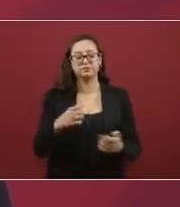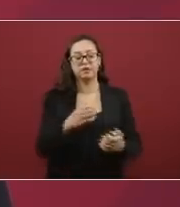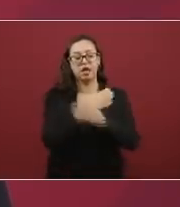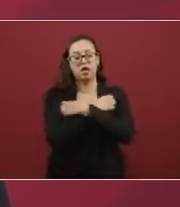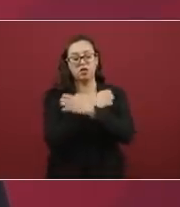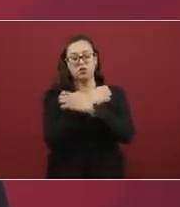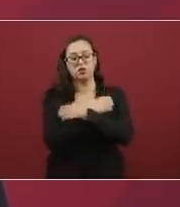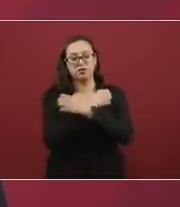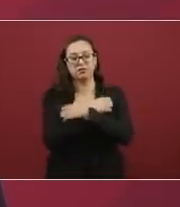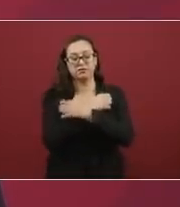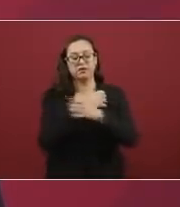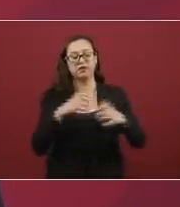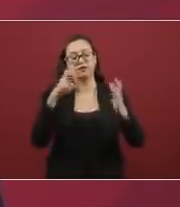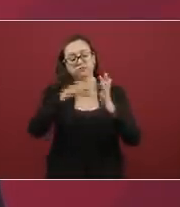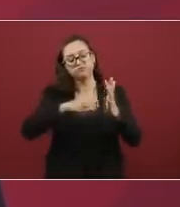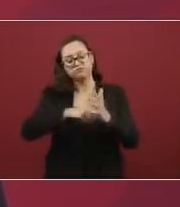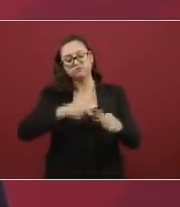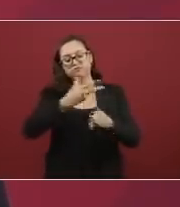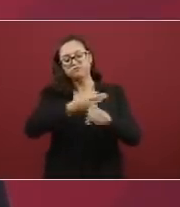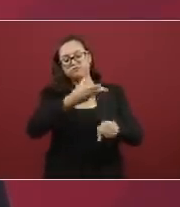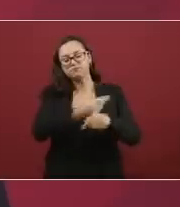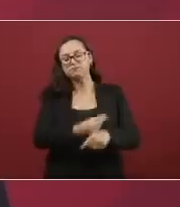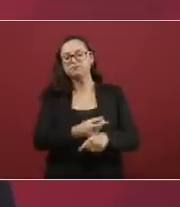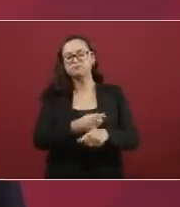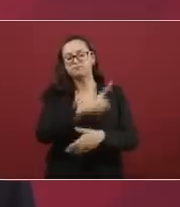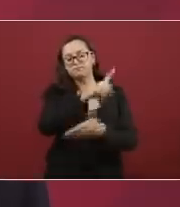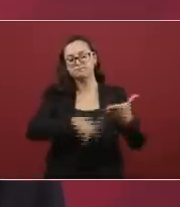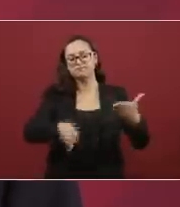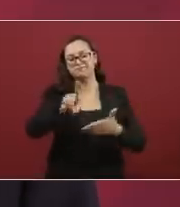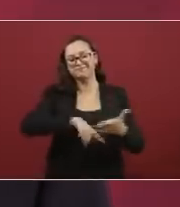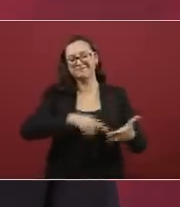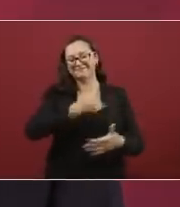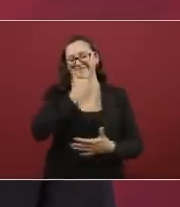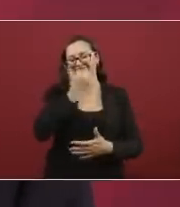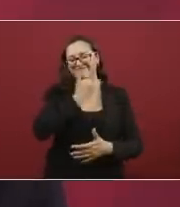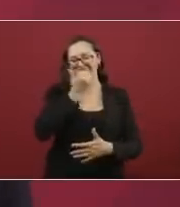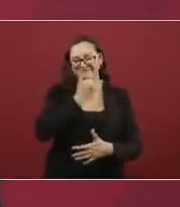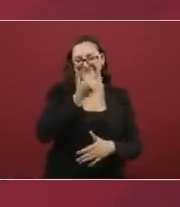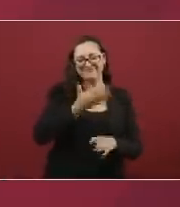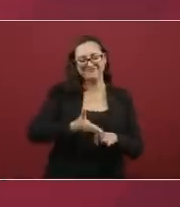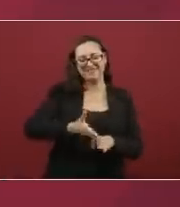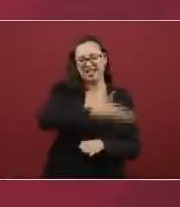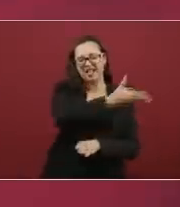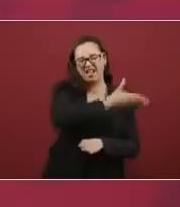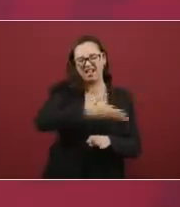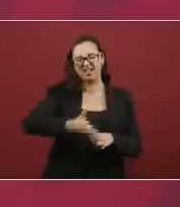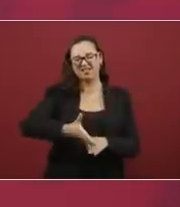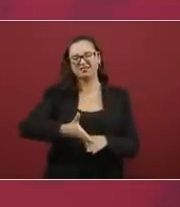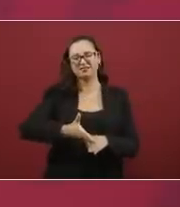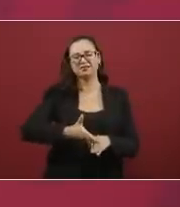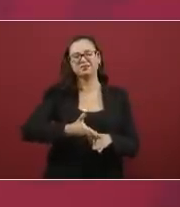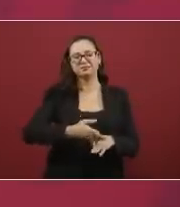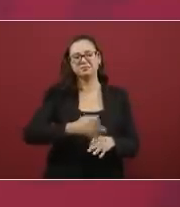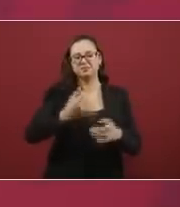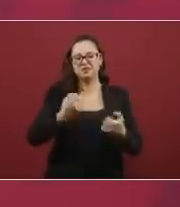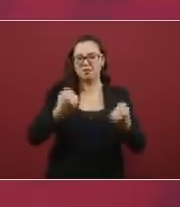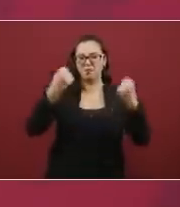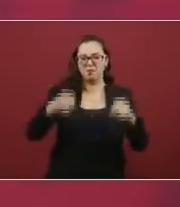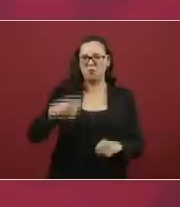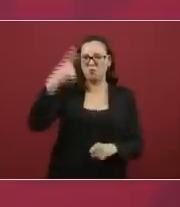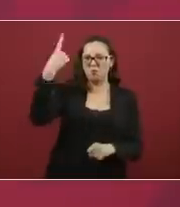reforma educativa, la mal llamada reforma educativa, me refiero a lo que se